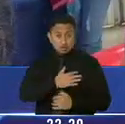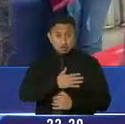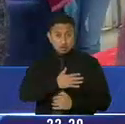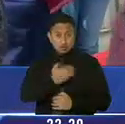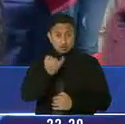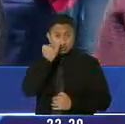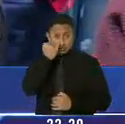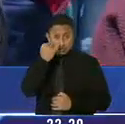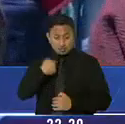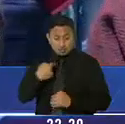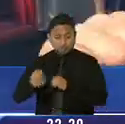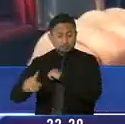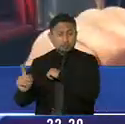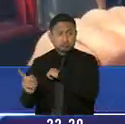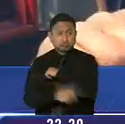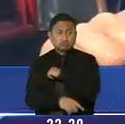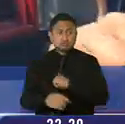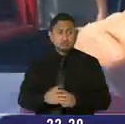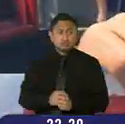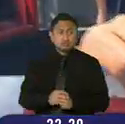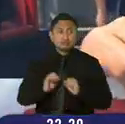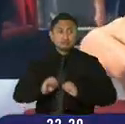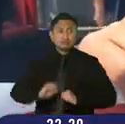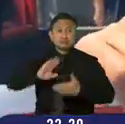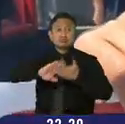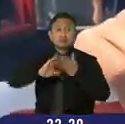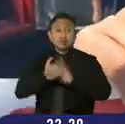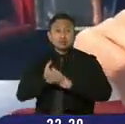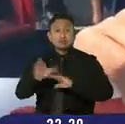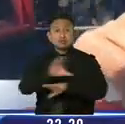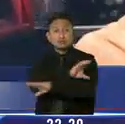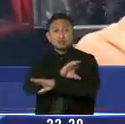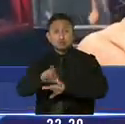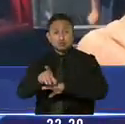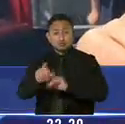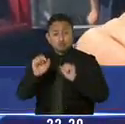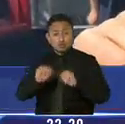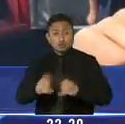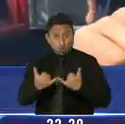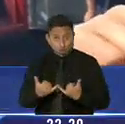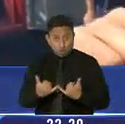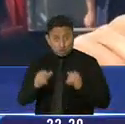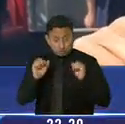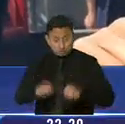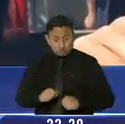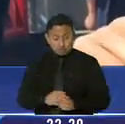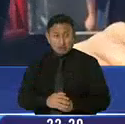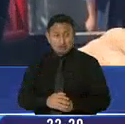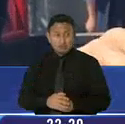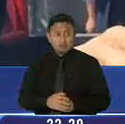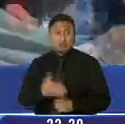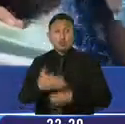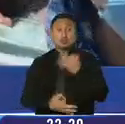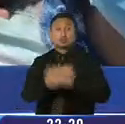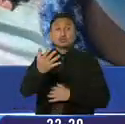indígena. Las comunidades y los campesinos sí podemos ahora ya. Justicia indígena. Justicia indígena. Si